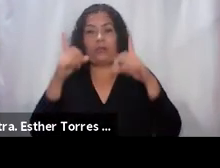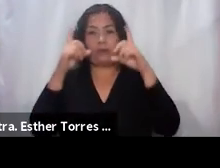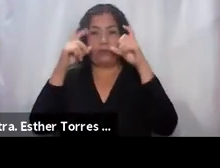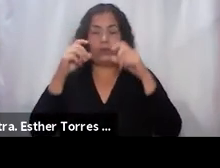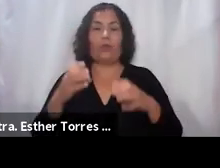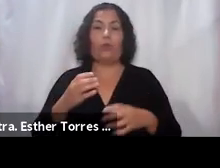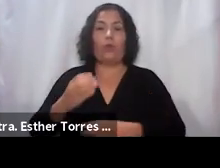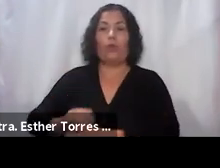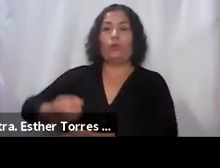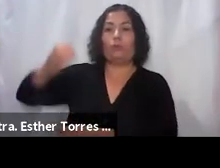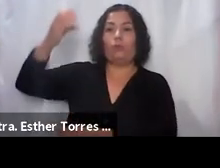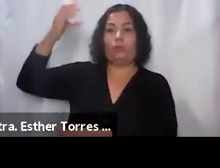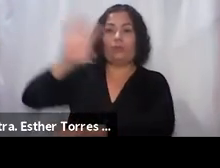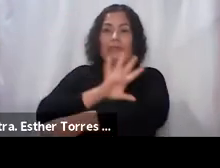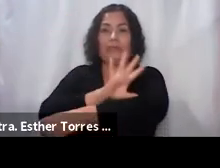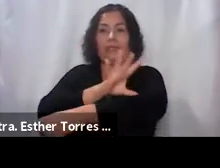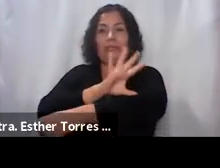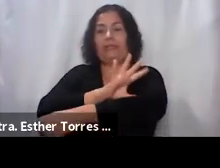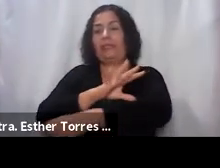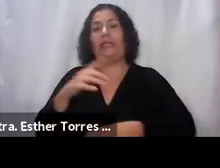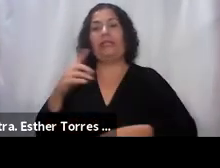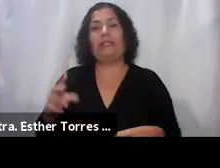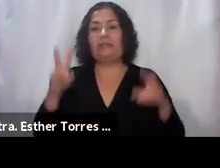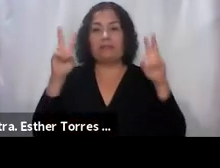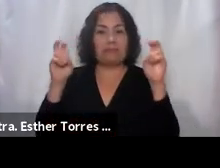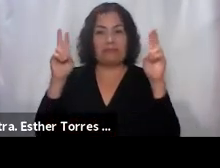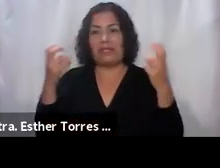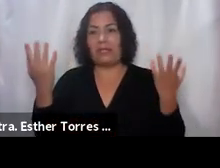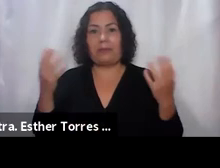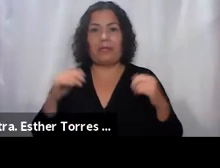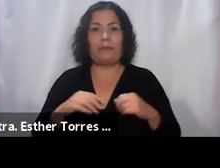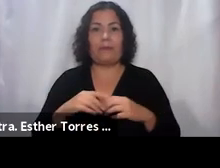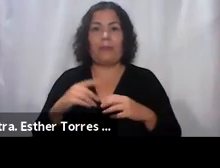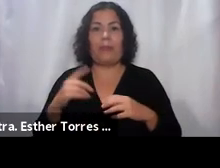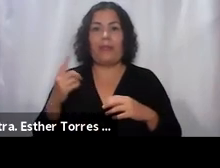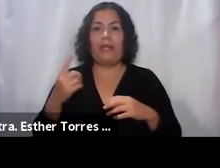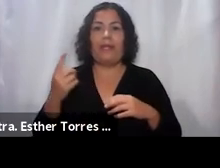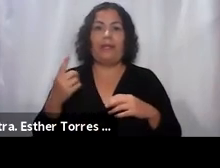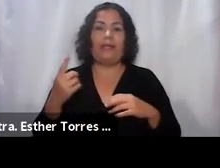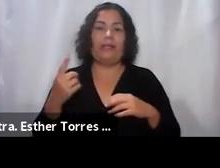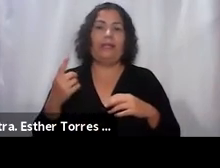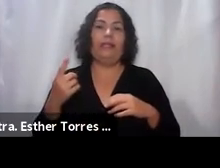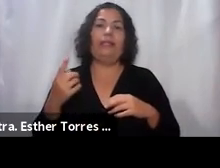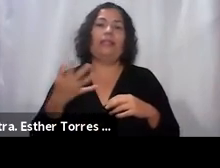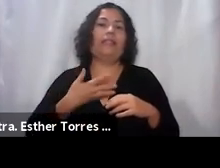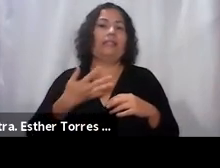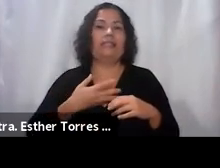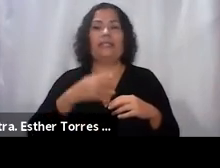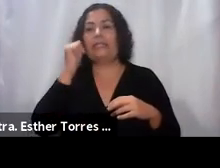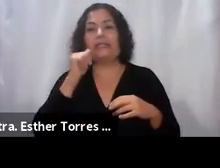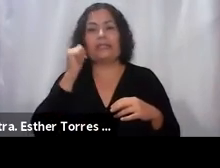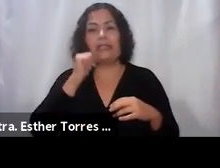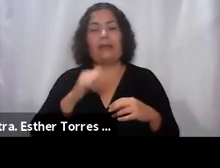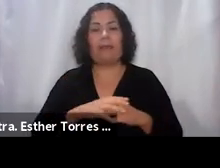que se tiene, ¿no? Muy seguido en los proyectos que estuvimos viendo. La